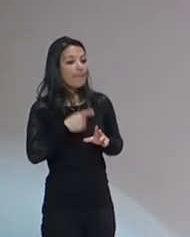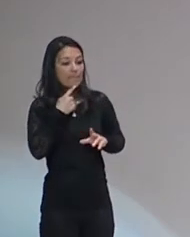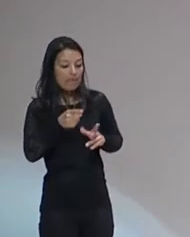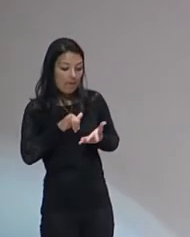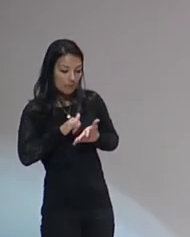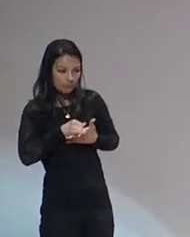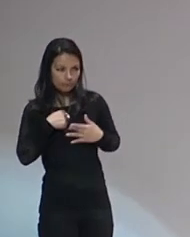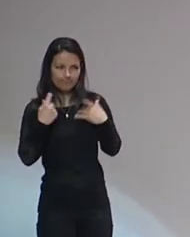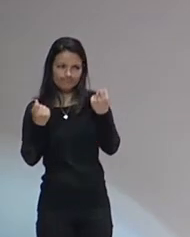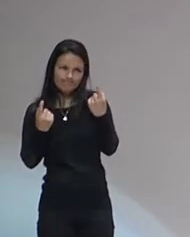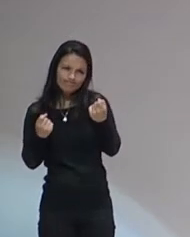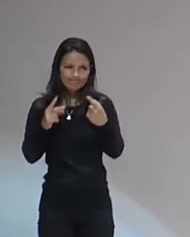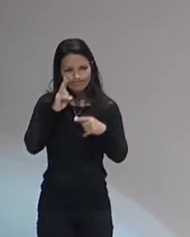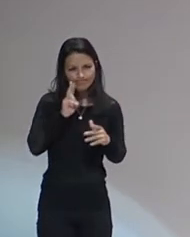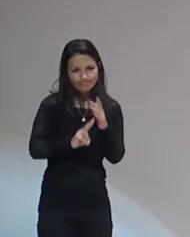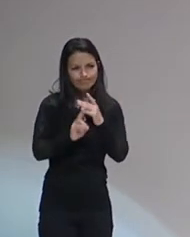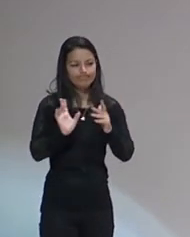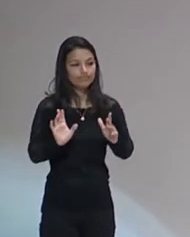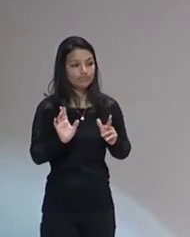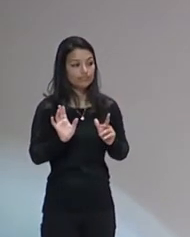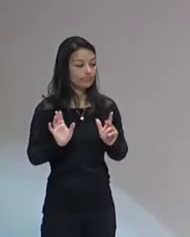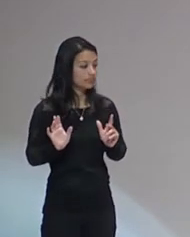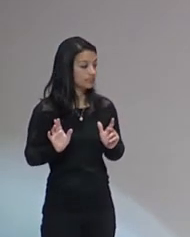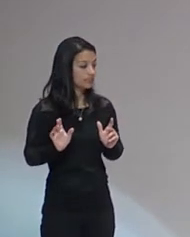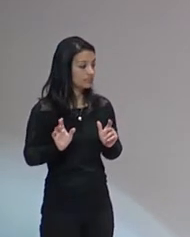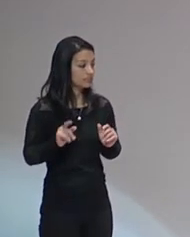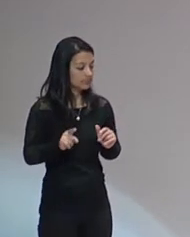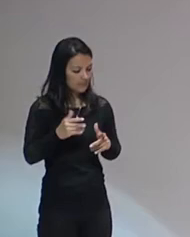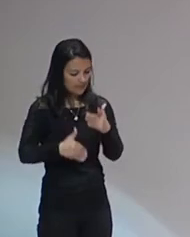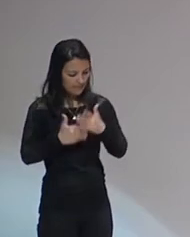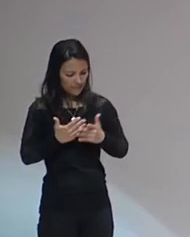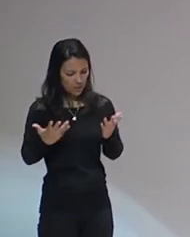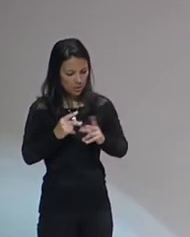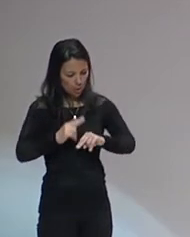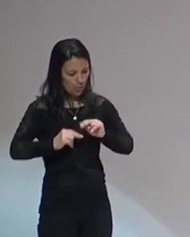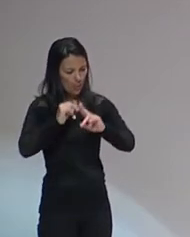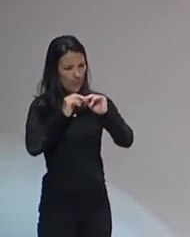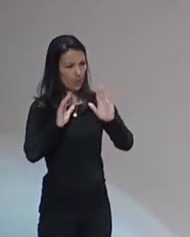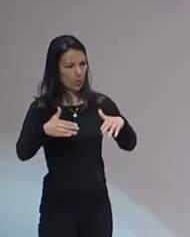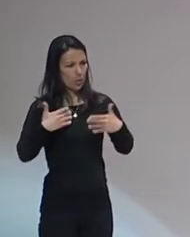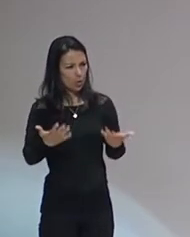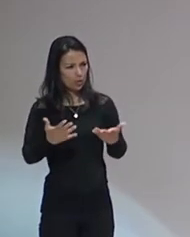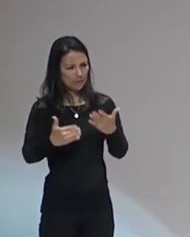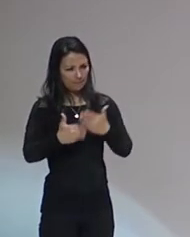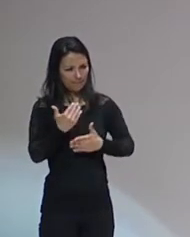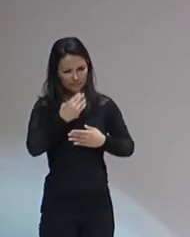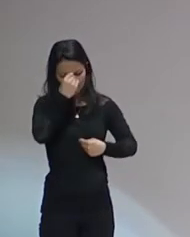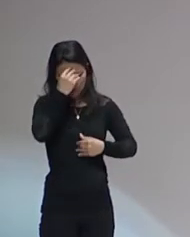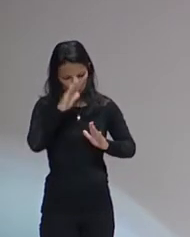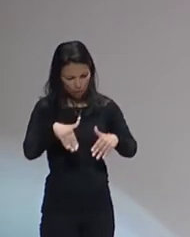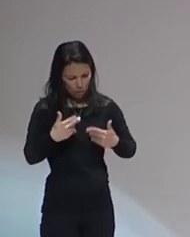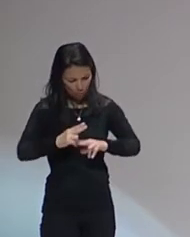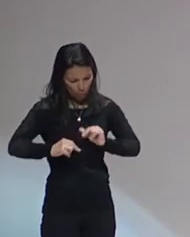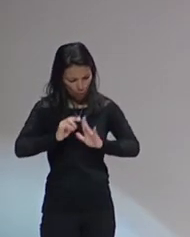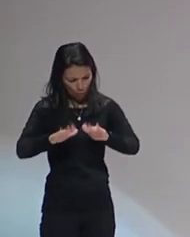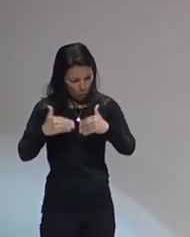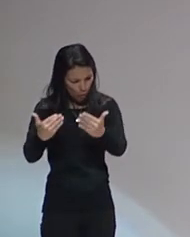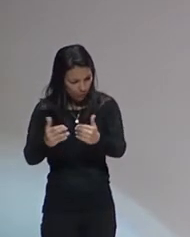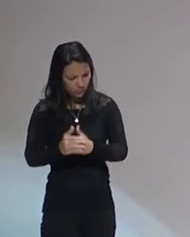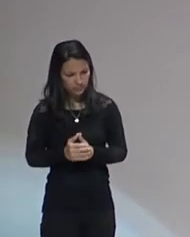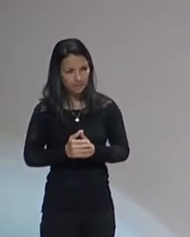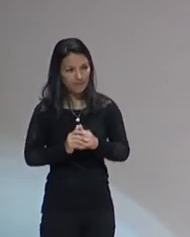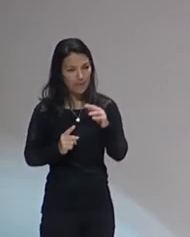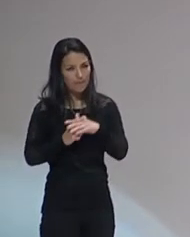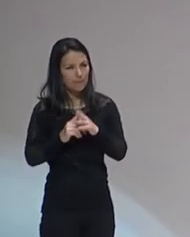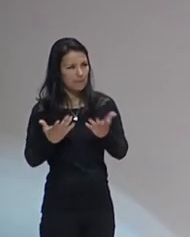mirada, ¿de dónde parte entonces la construcción de valores? Primero, mirar